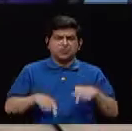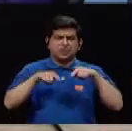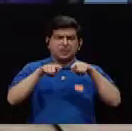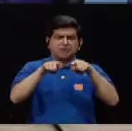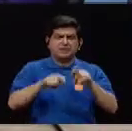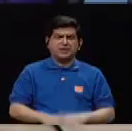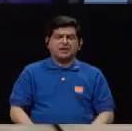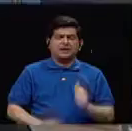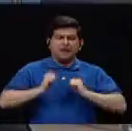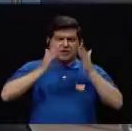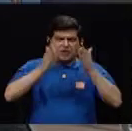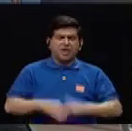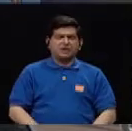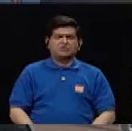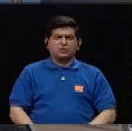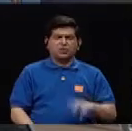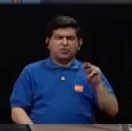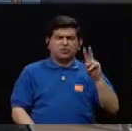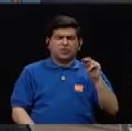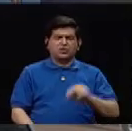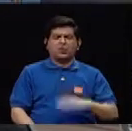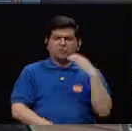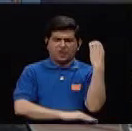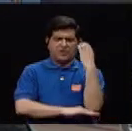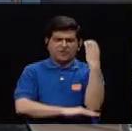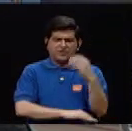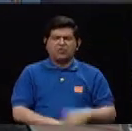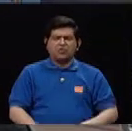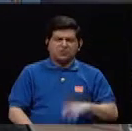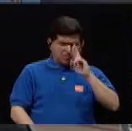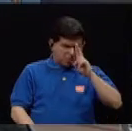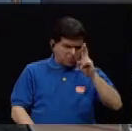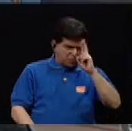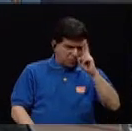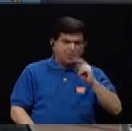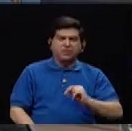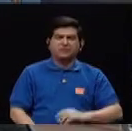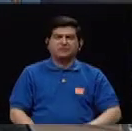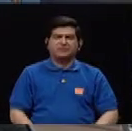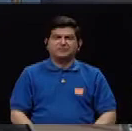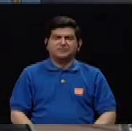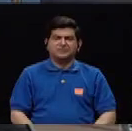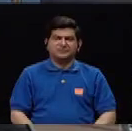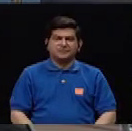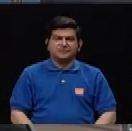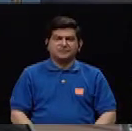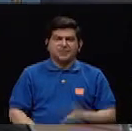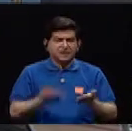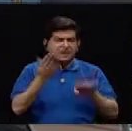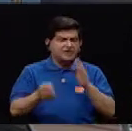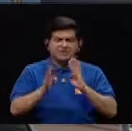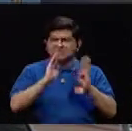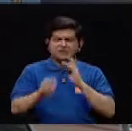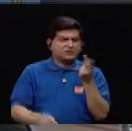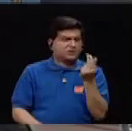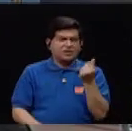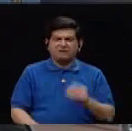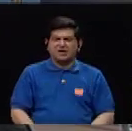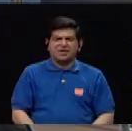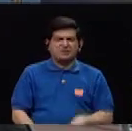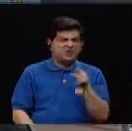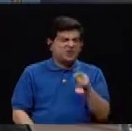un actor de telenovelas colombianas muy reconocido y no tocábamos el tema del dinero